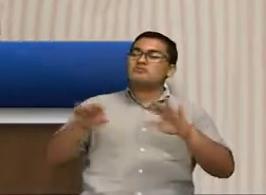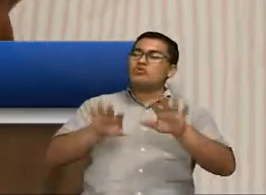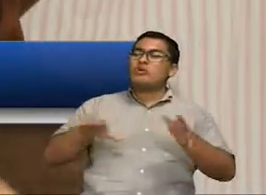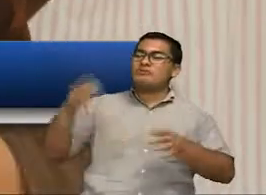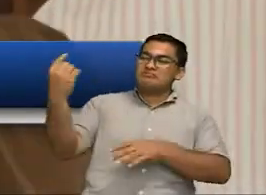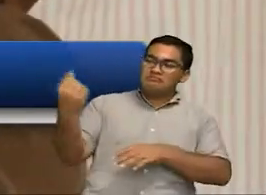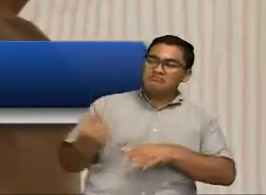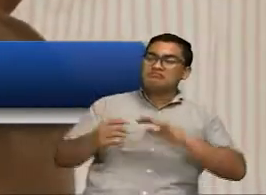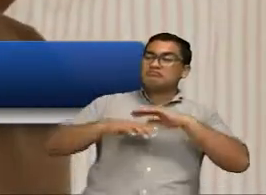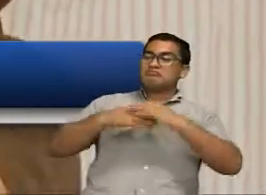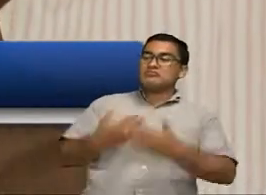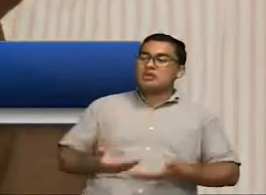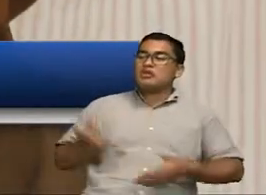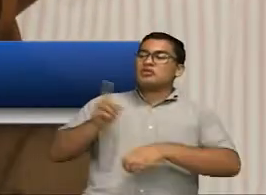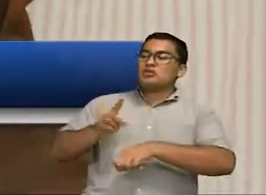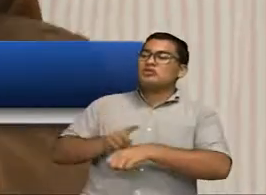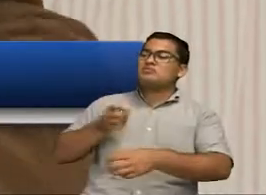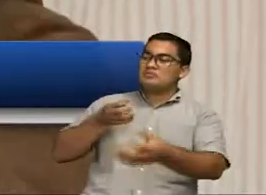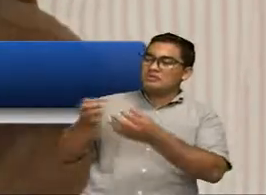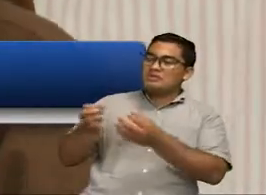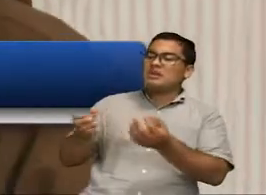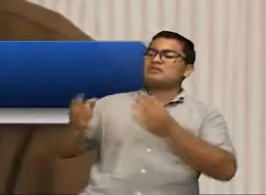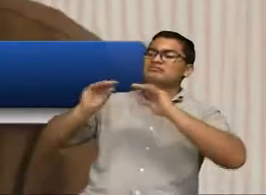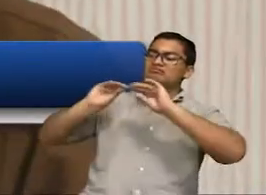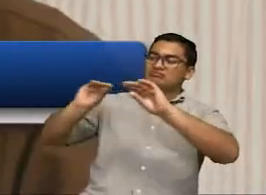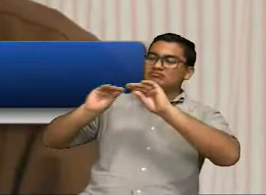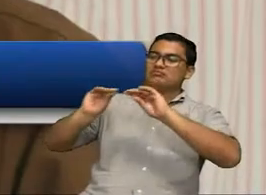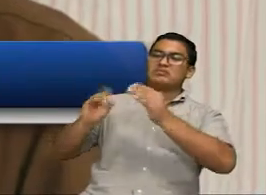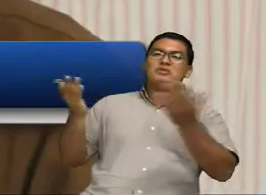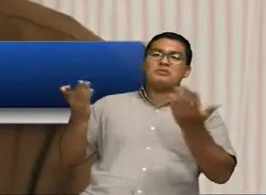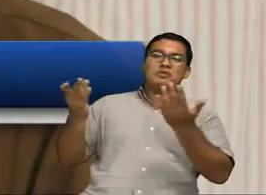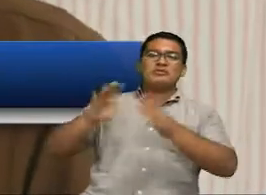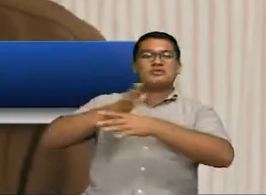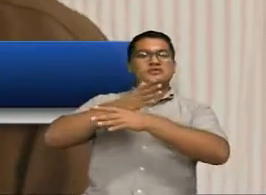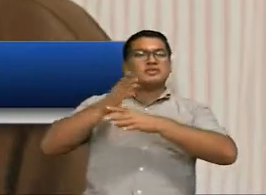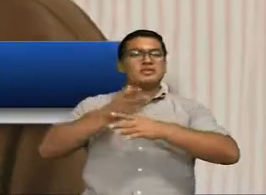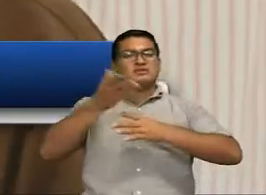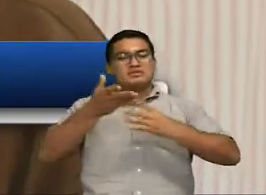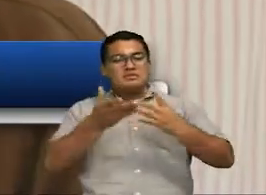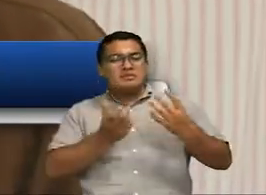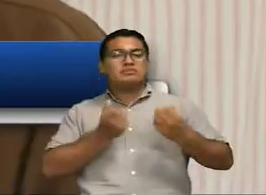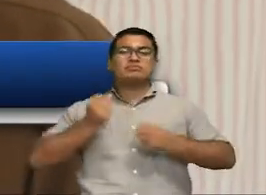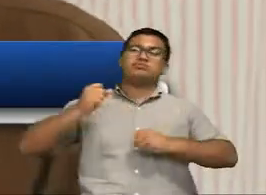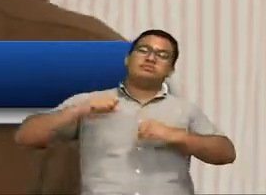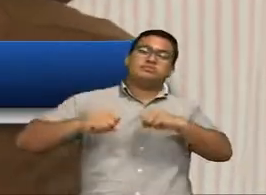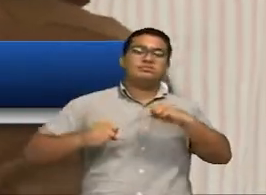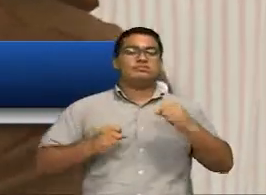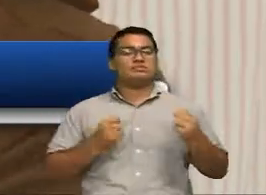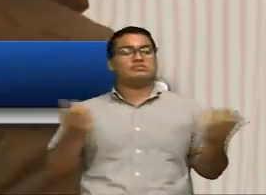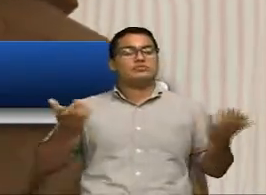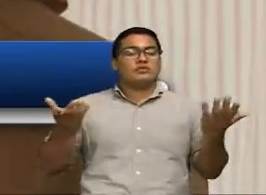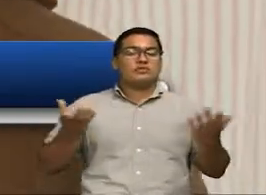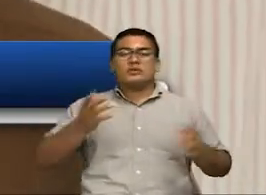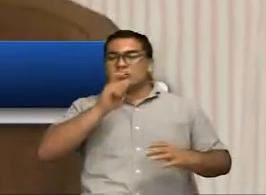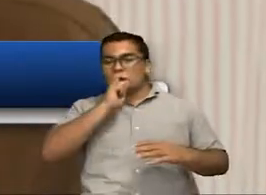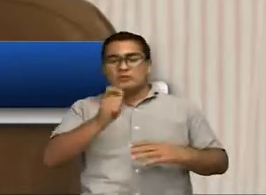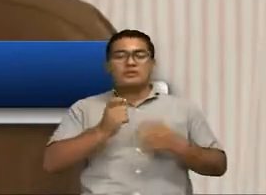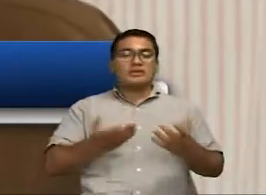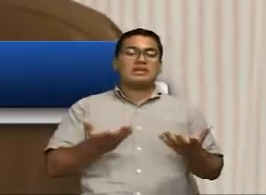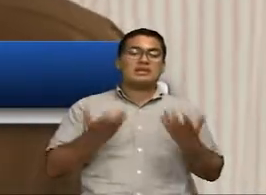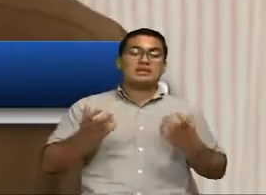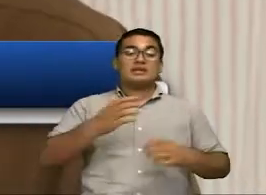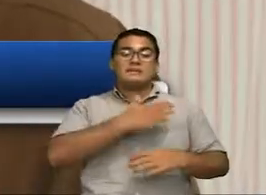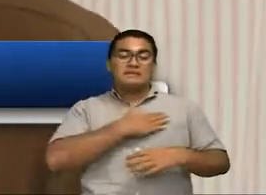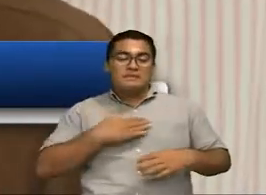dice, les enseña esas posiciones, entonces uno le dice lo que ustedes consideren que